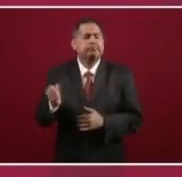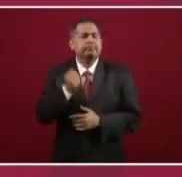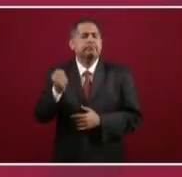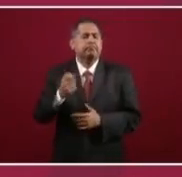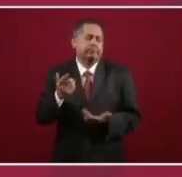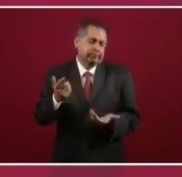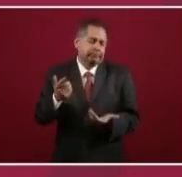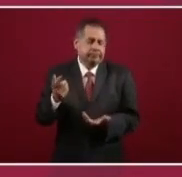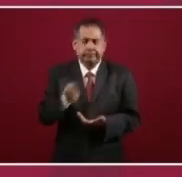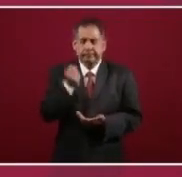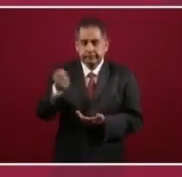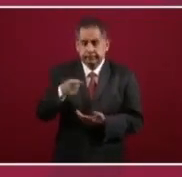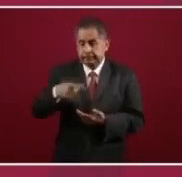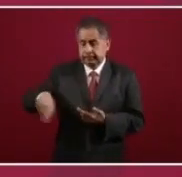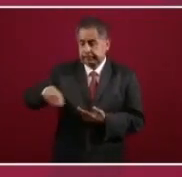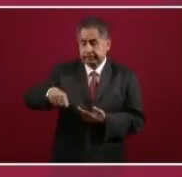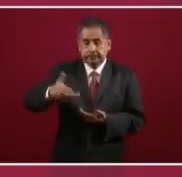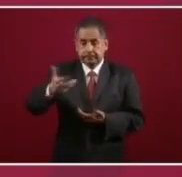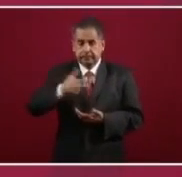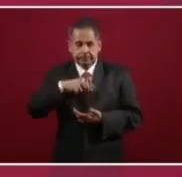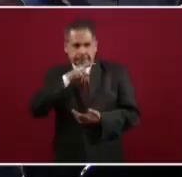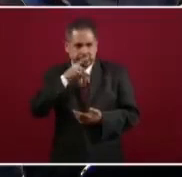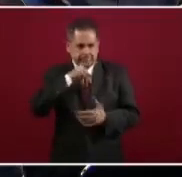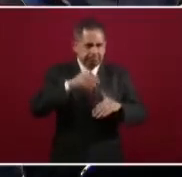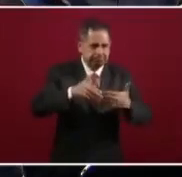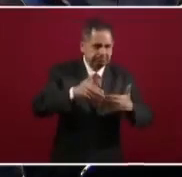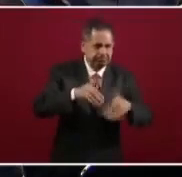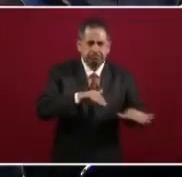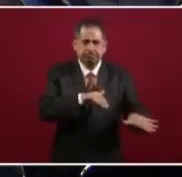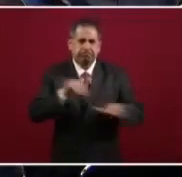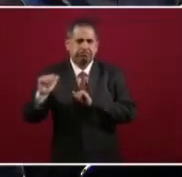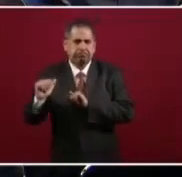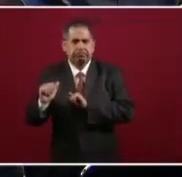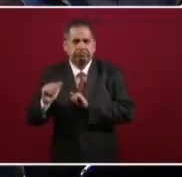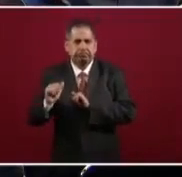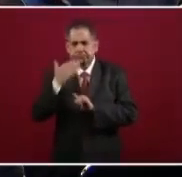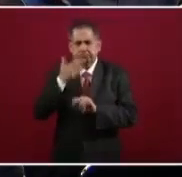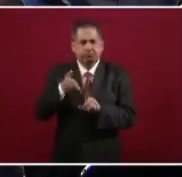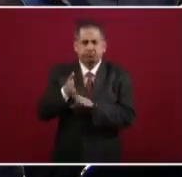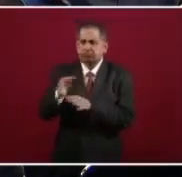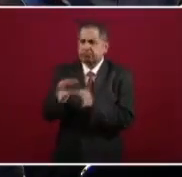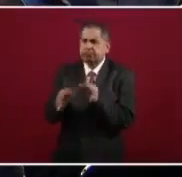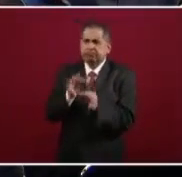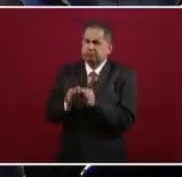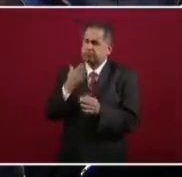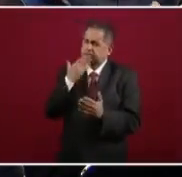y afortunadamente se actuó rápido y bien